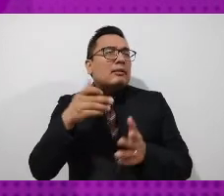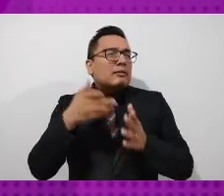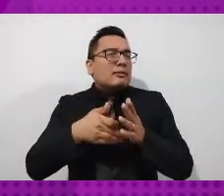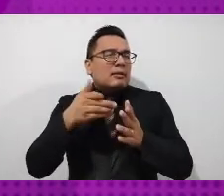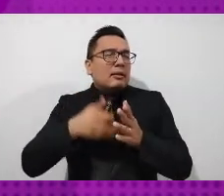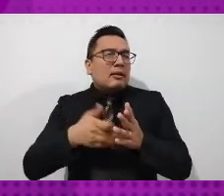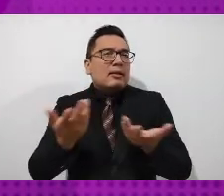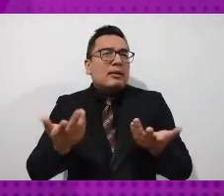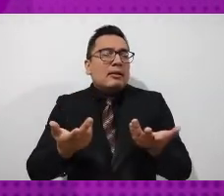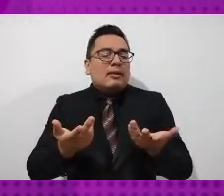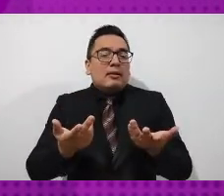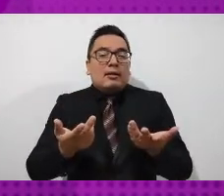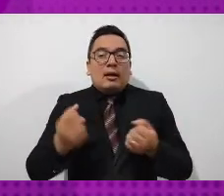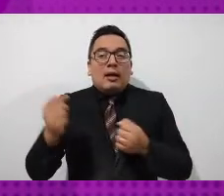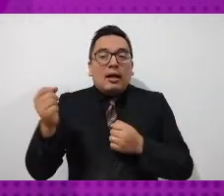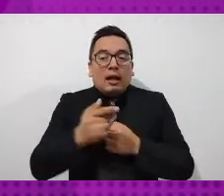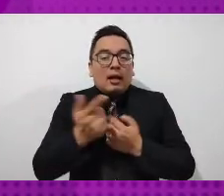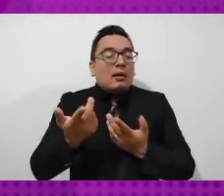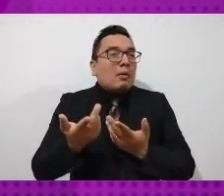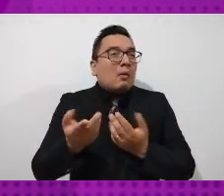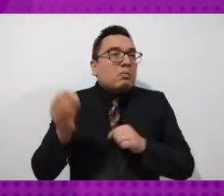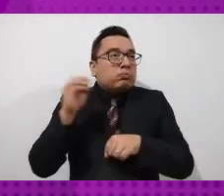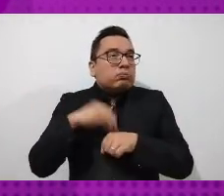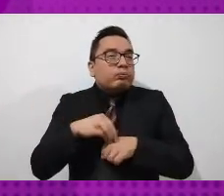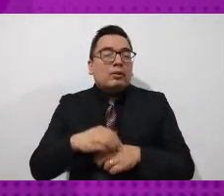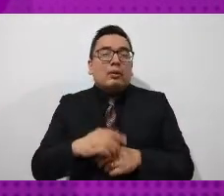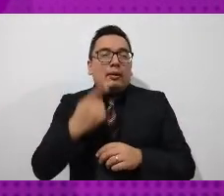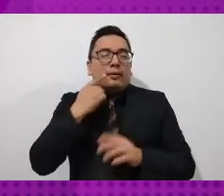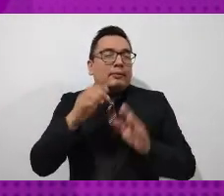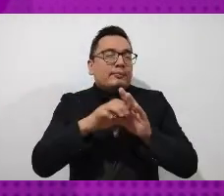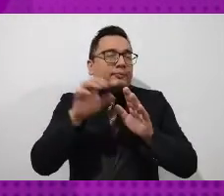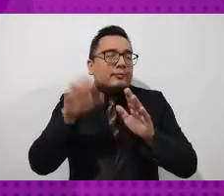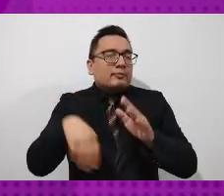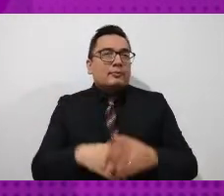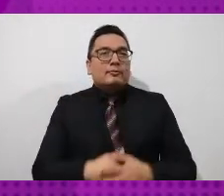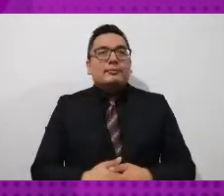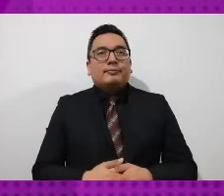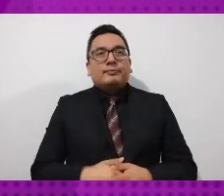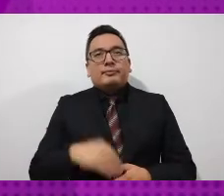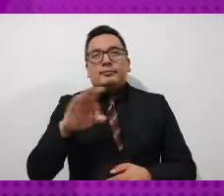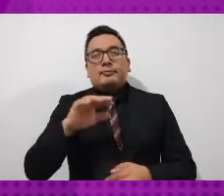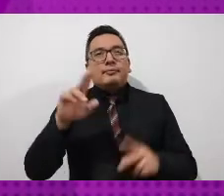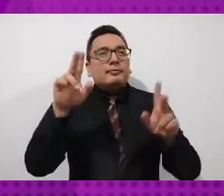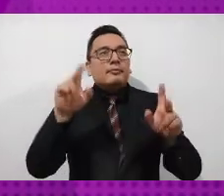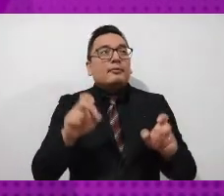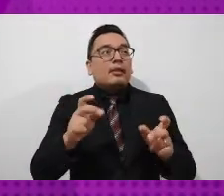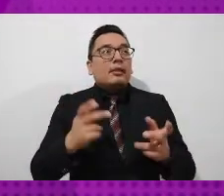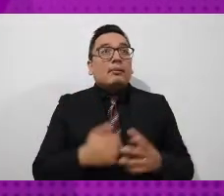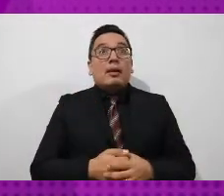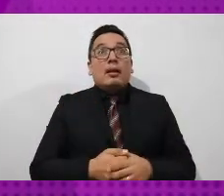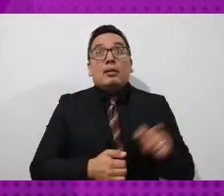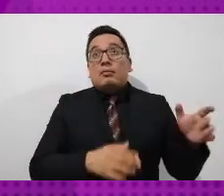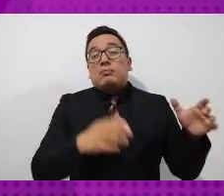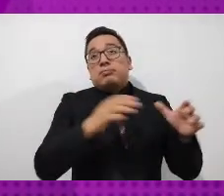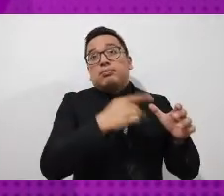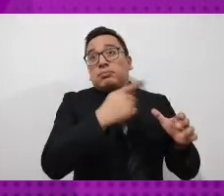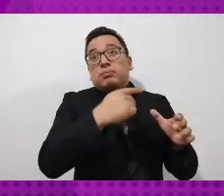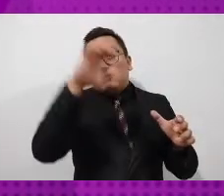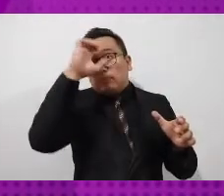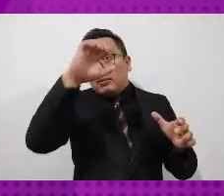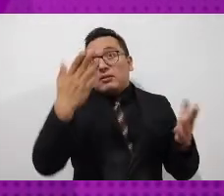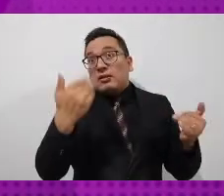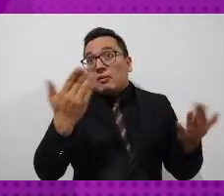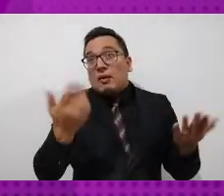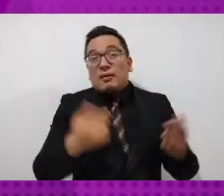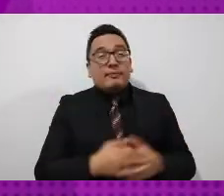falte alguna consideración, tal vez, por ejemplo, sean sobre una materia en la cual no es competente el Congreso del Estado.